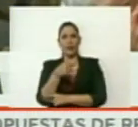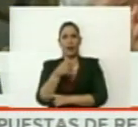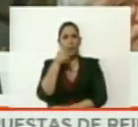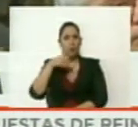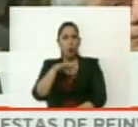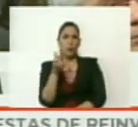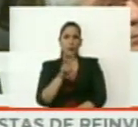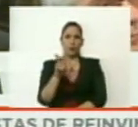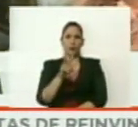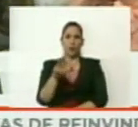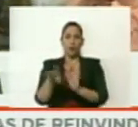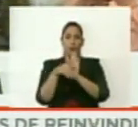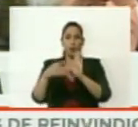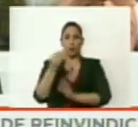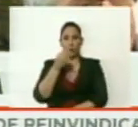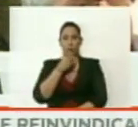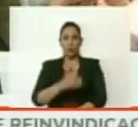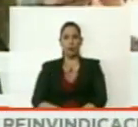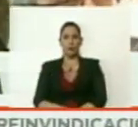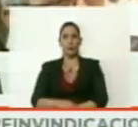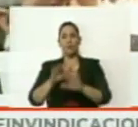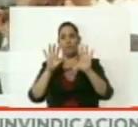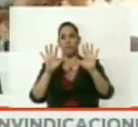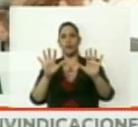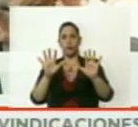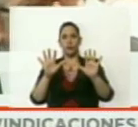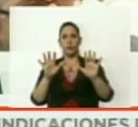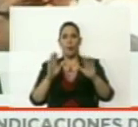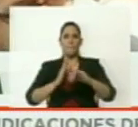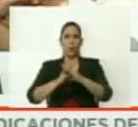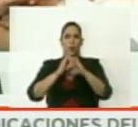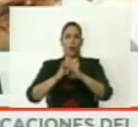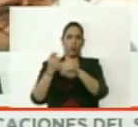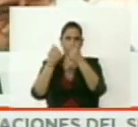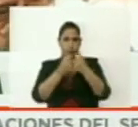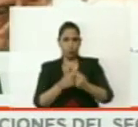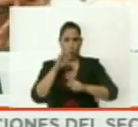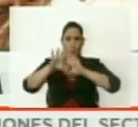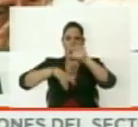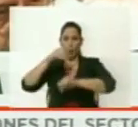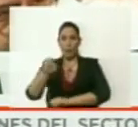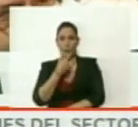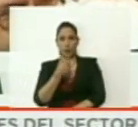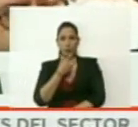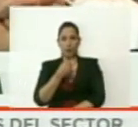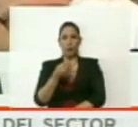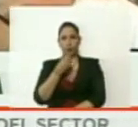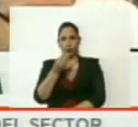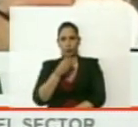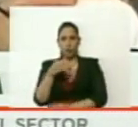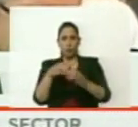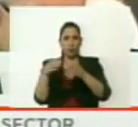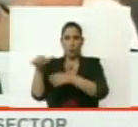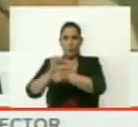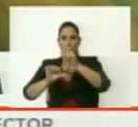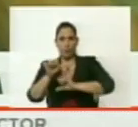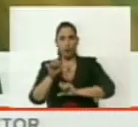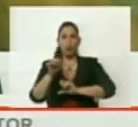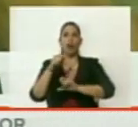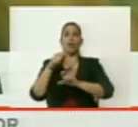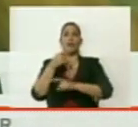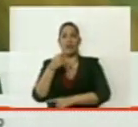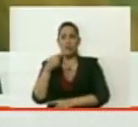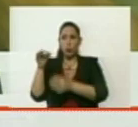venezolano su derecho a la alimentación. 10. Bloquea las operaciones de adquisición de medicinas medicinas, insumos y equipos médicos mientras justifique